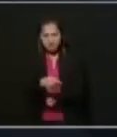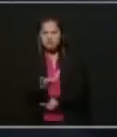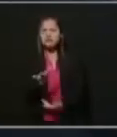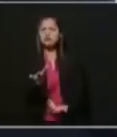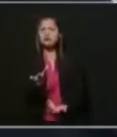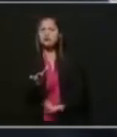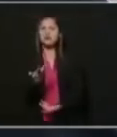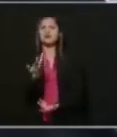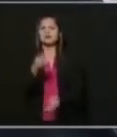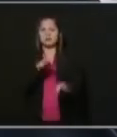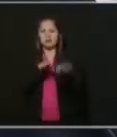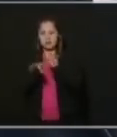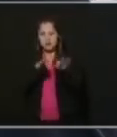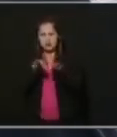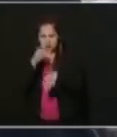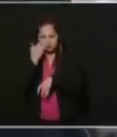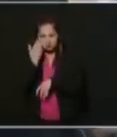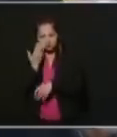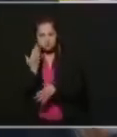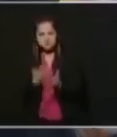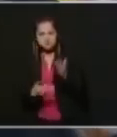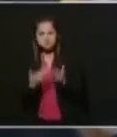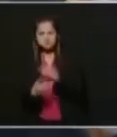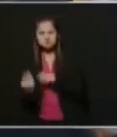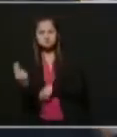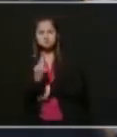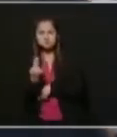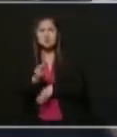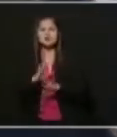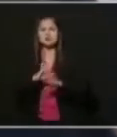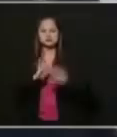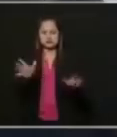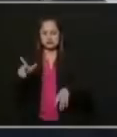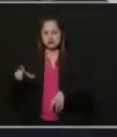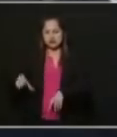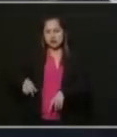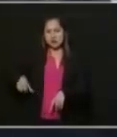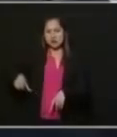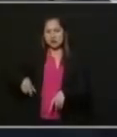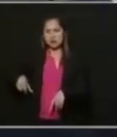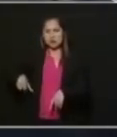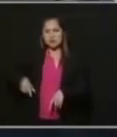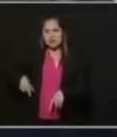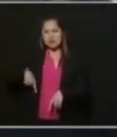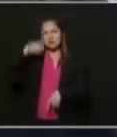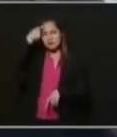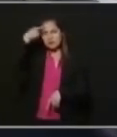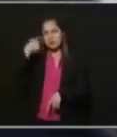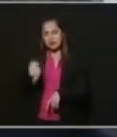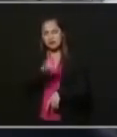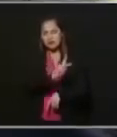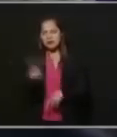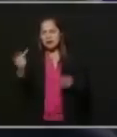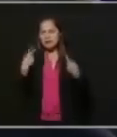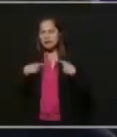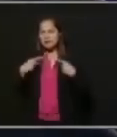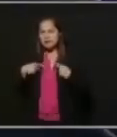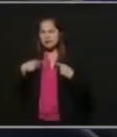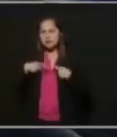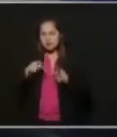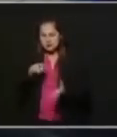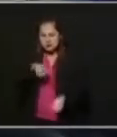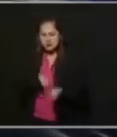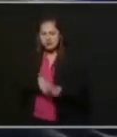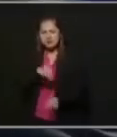ya se tiene un gobierno nuevo, un gobierno del pueblo y para el pueblo. Y vas a tener